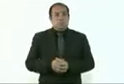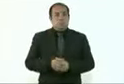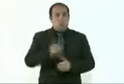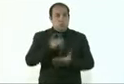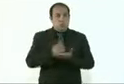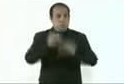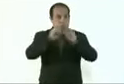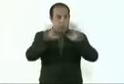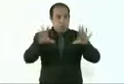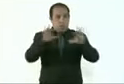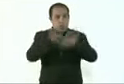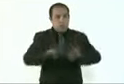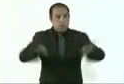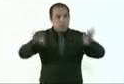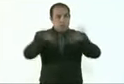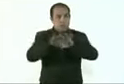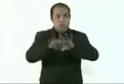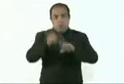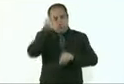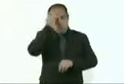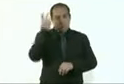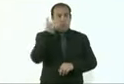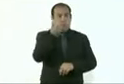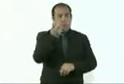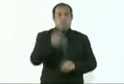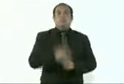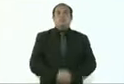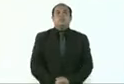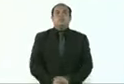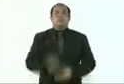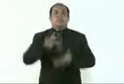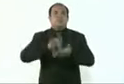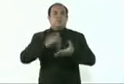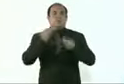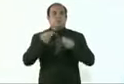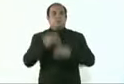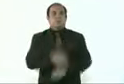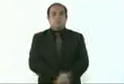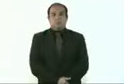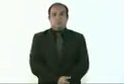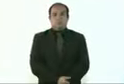nada más lo aclaro porque es importante no dejar pasar estas cosas. Muchas gracias.